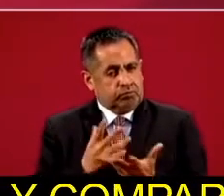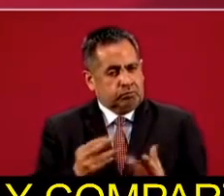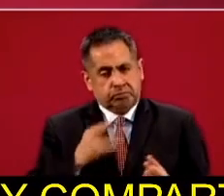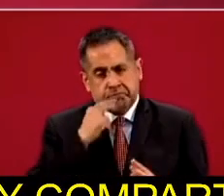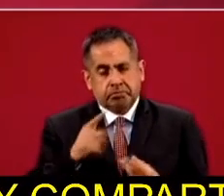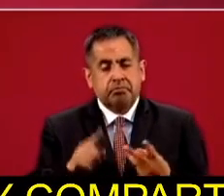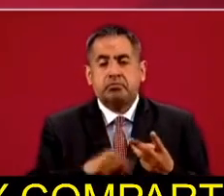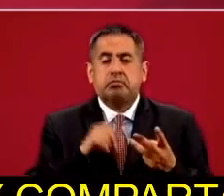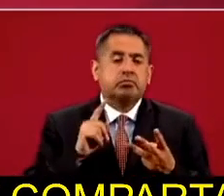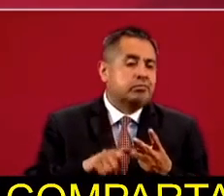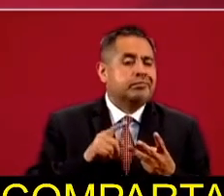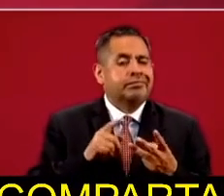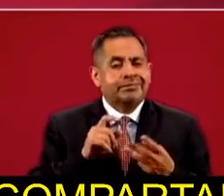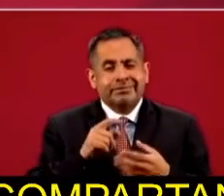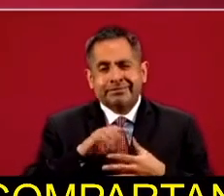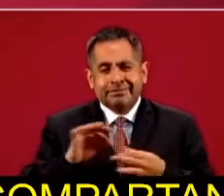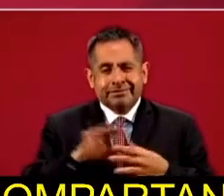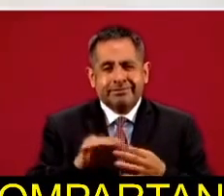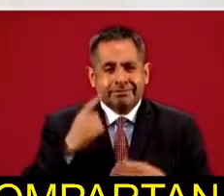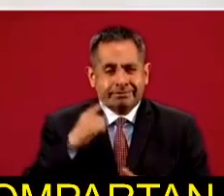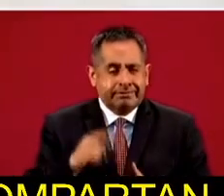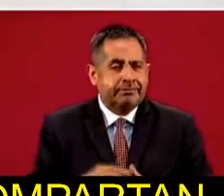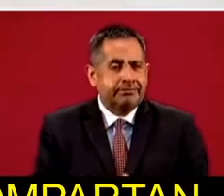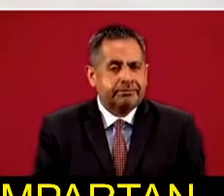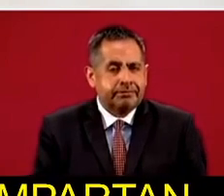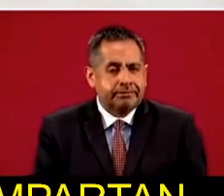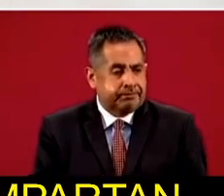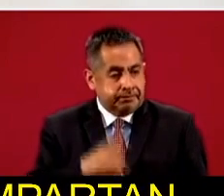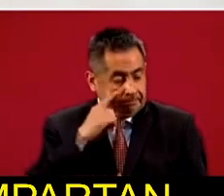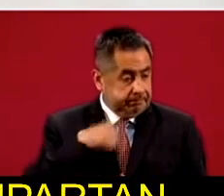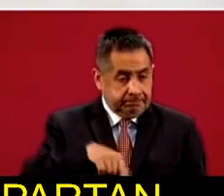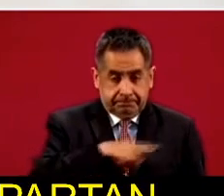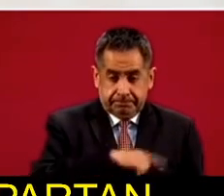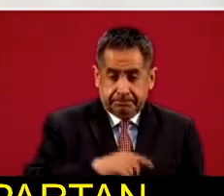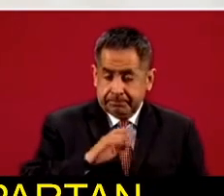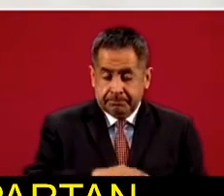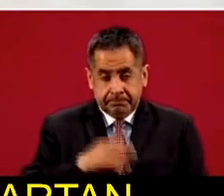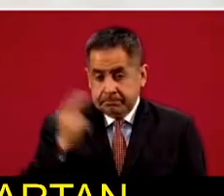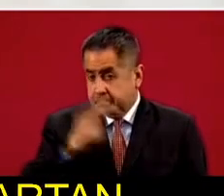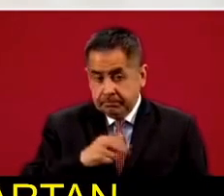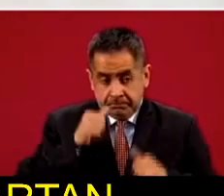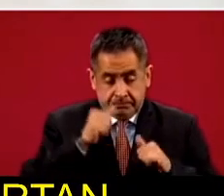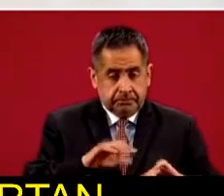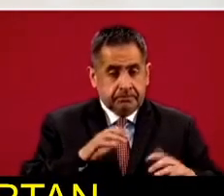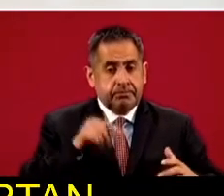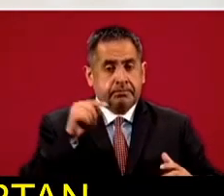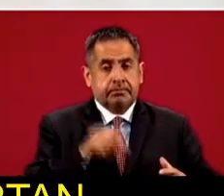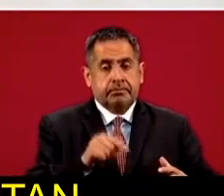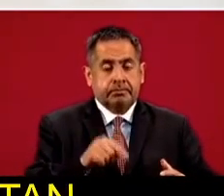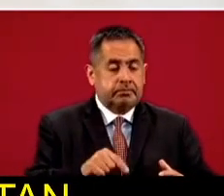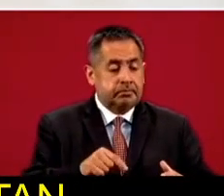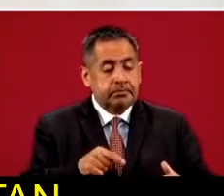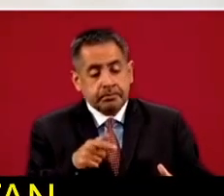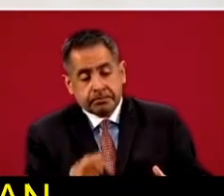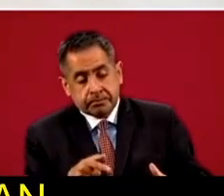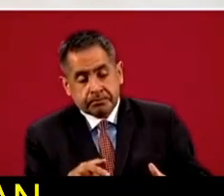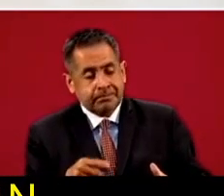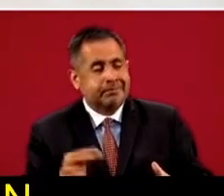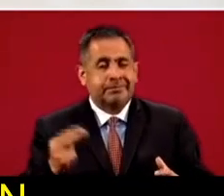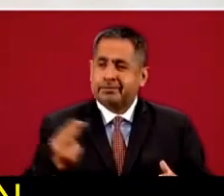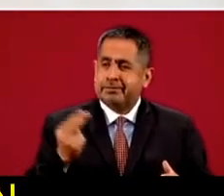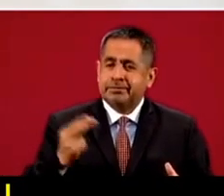del medicamentos en atención urgente, cuando el padecimiento requiere